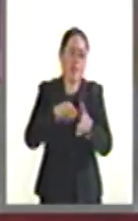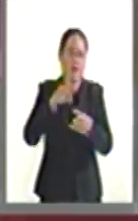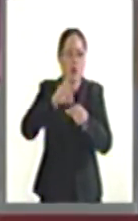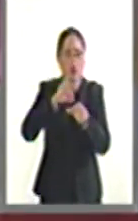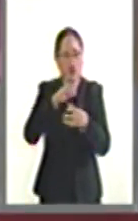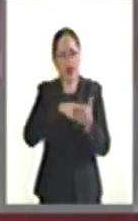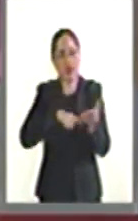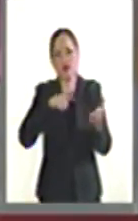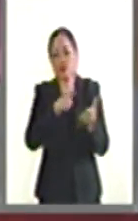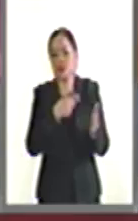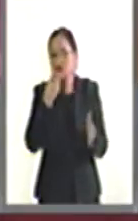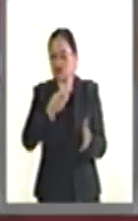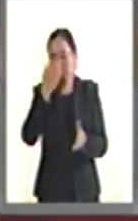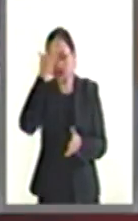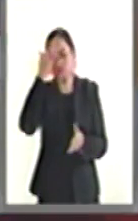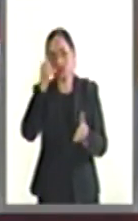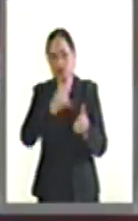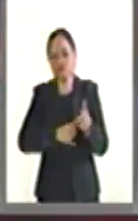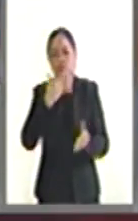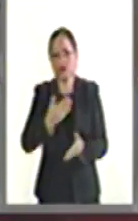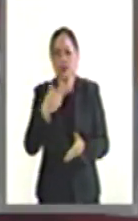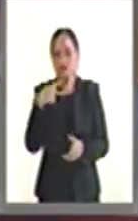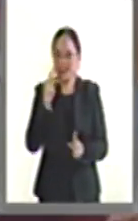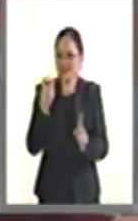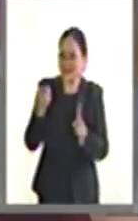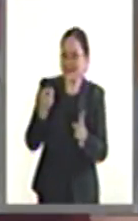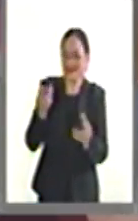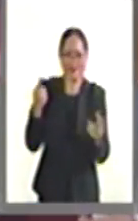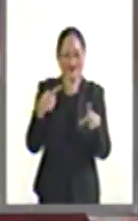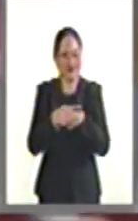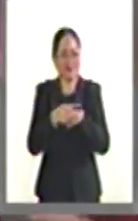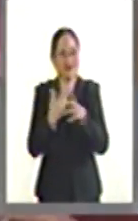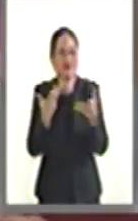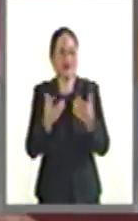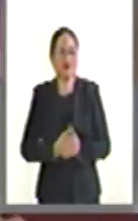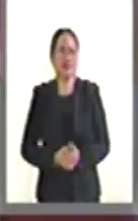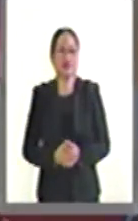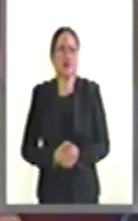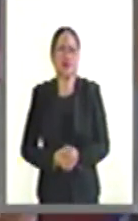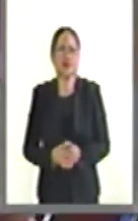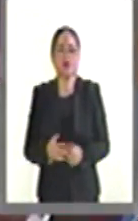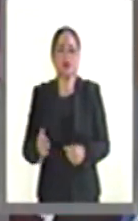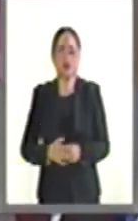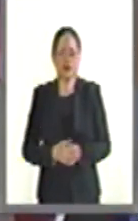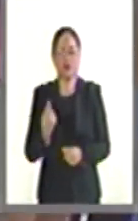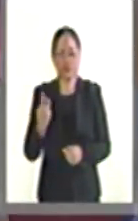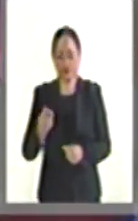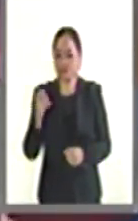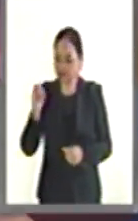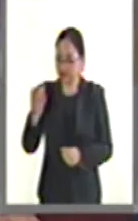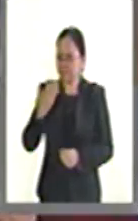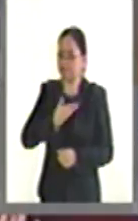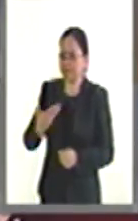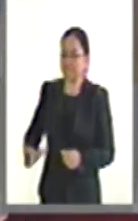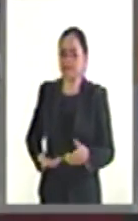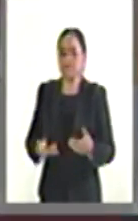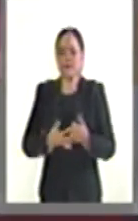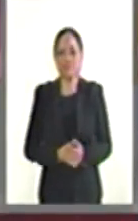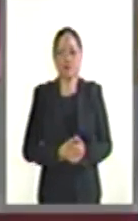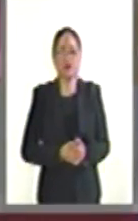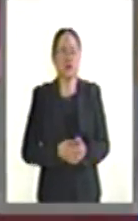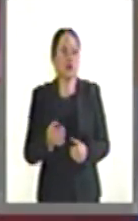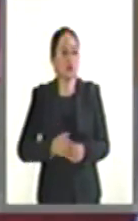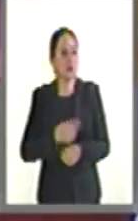esto sea relativo y subjetivo. ¿Por qué? Termino, presidente. ¿Por qué se